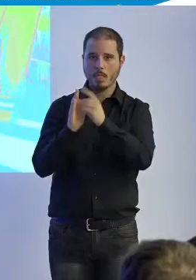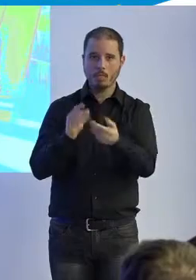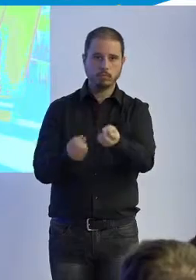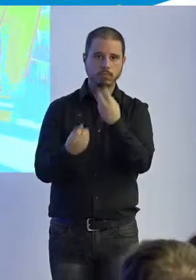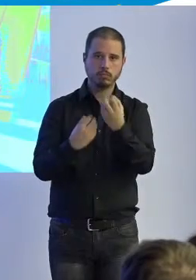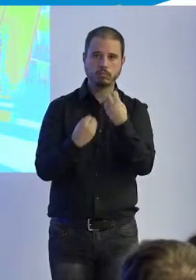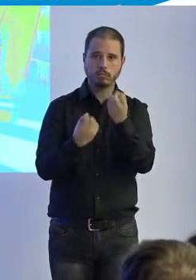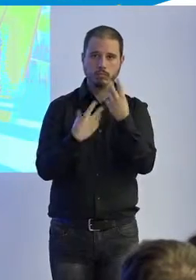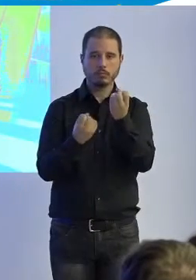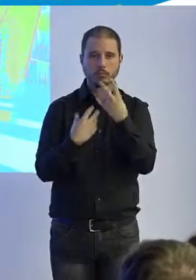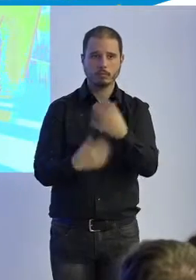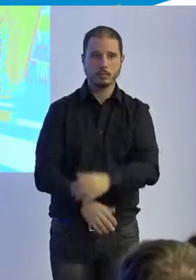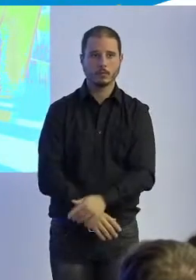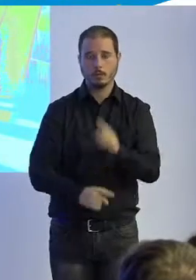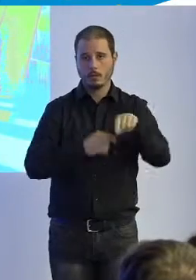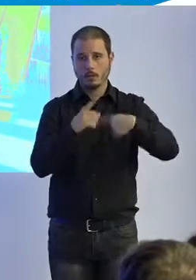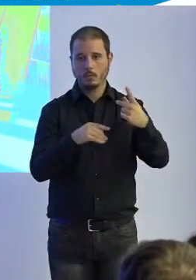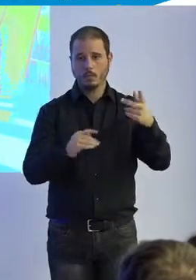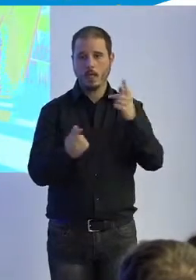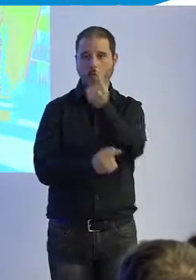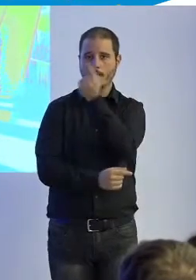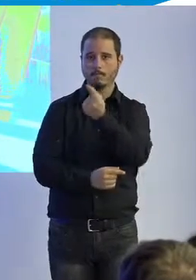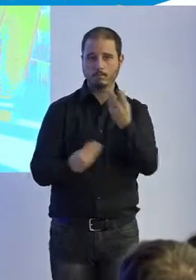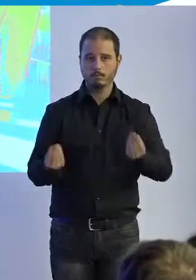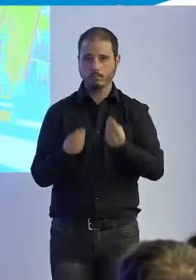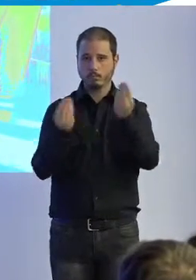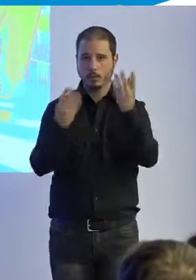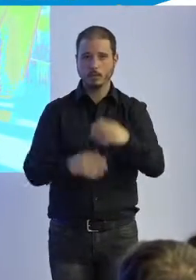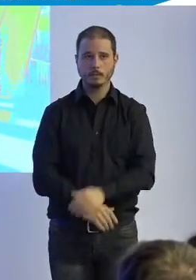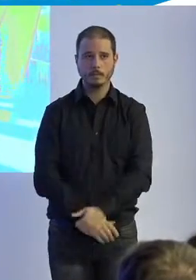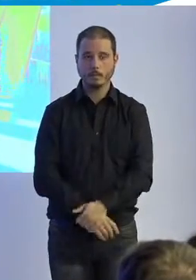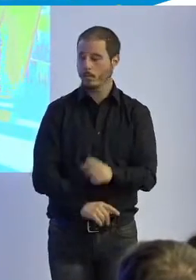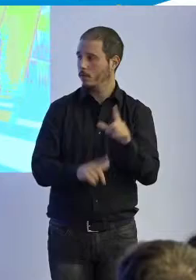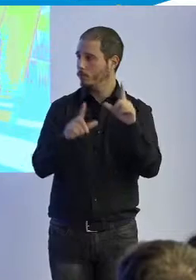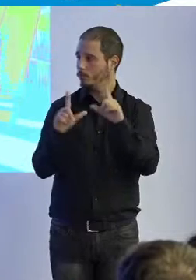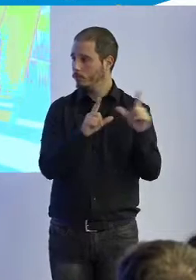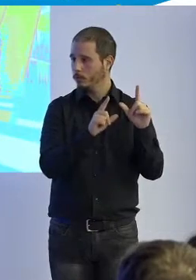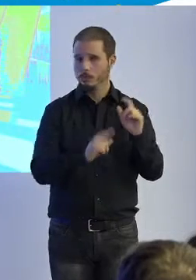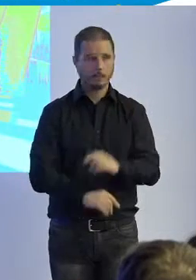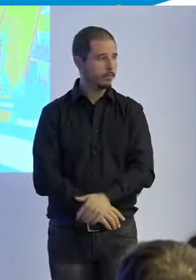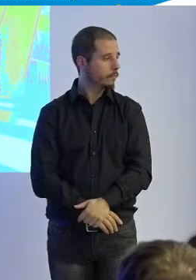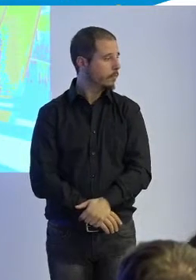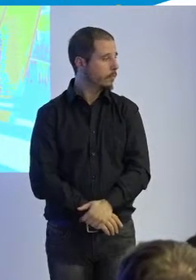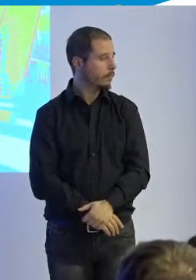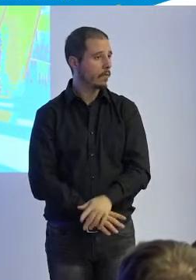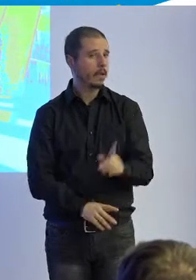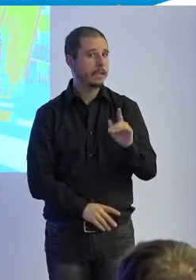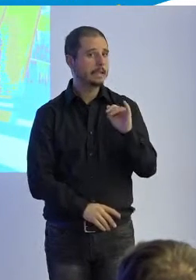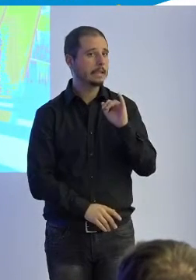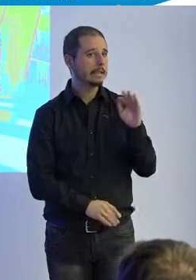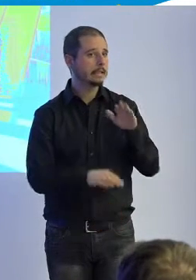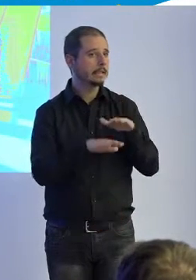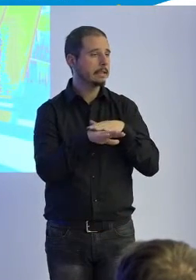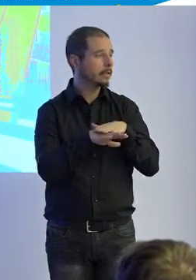esos user interface. Vamos, al siguiente. José Luis. Sí. Tenemos que ir...